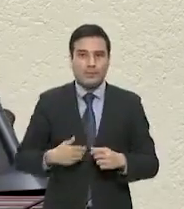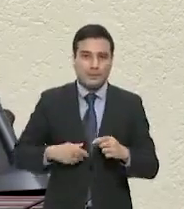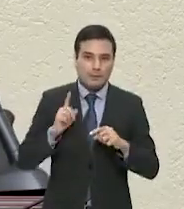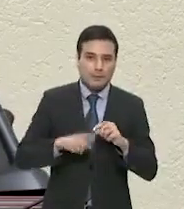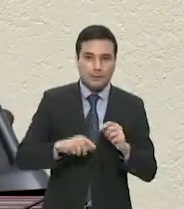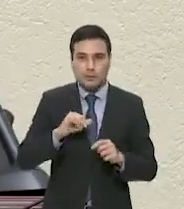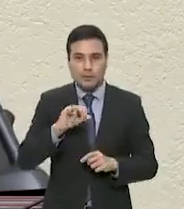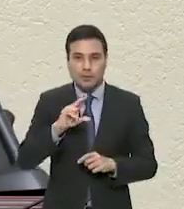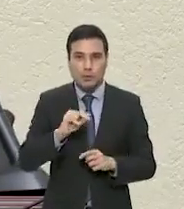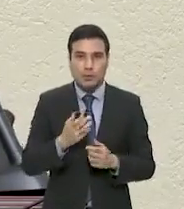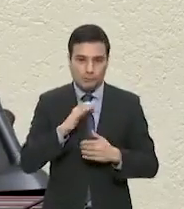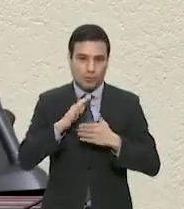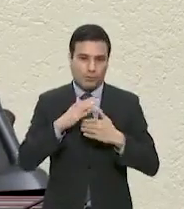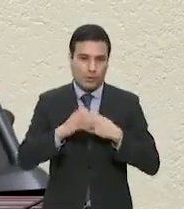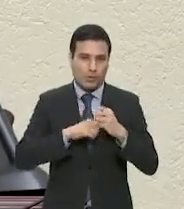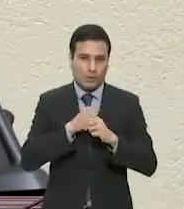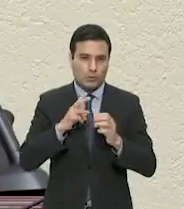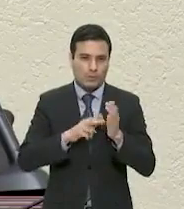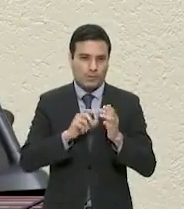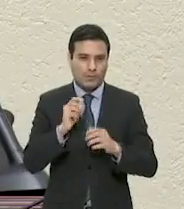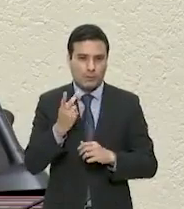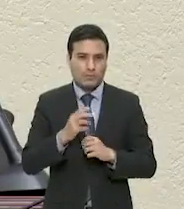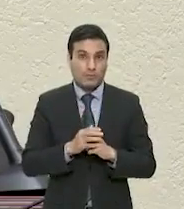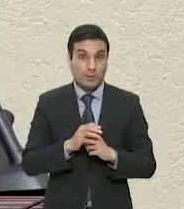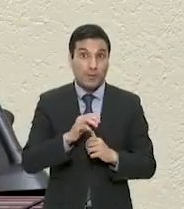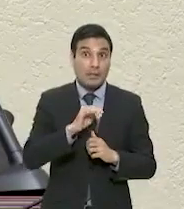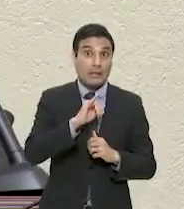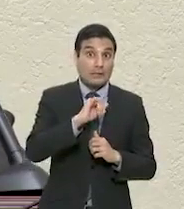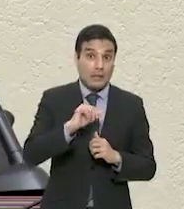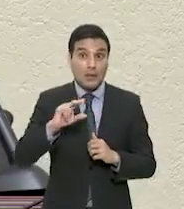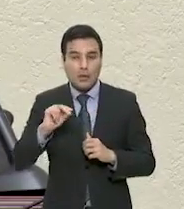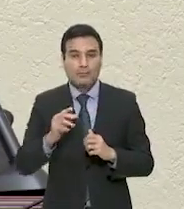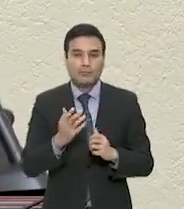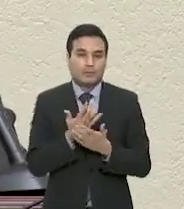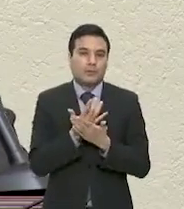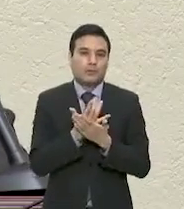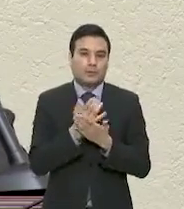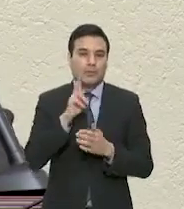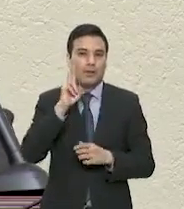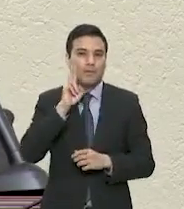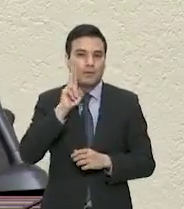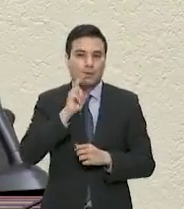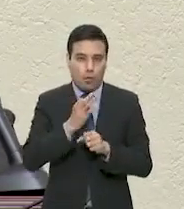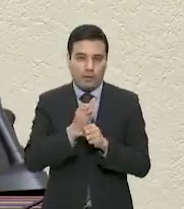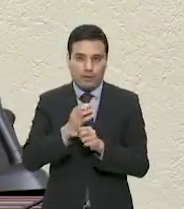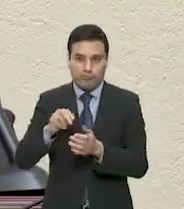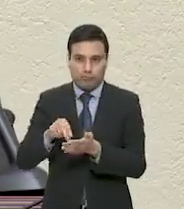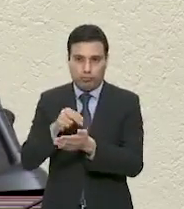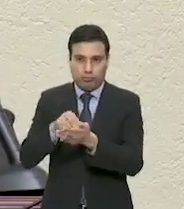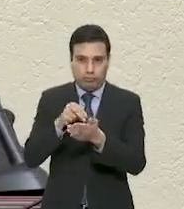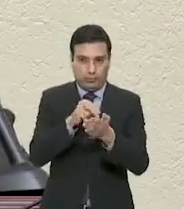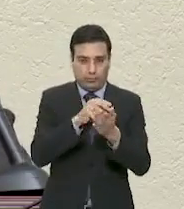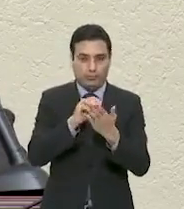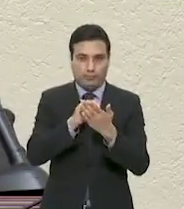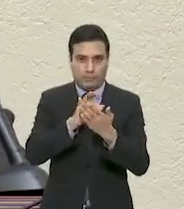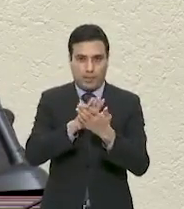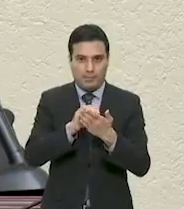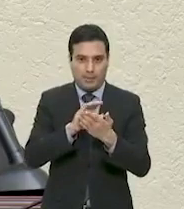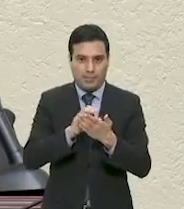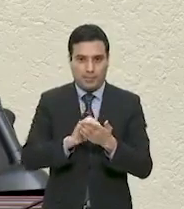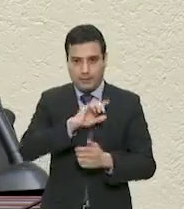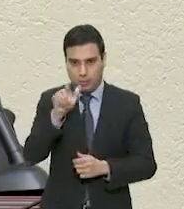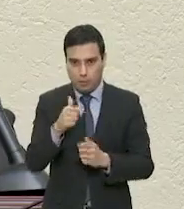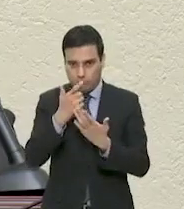como estaba como mencionaba en un proceso de válidas de recopilación y en seguida de